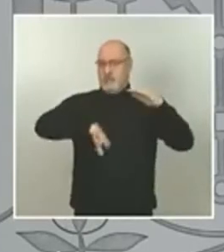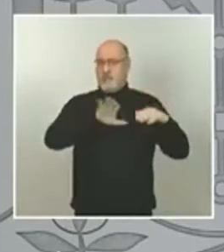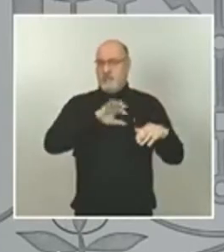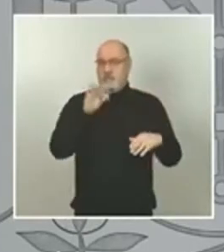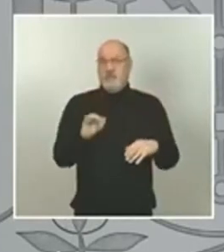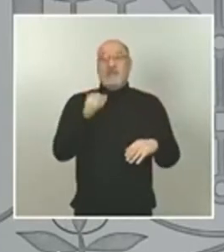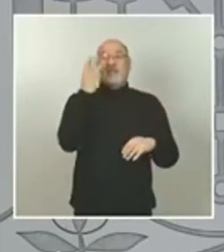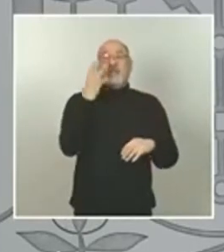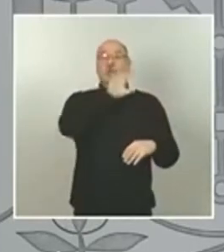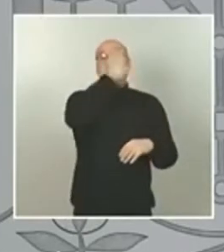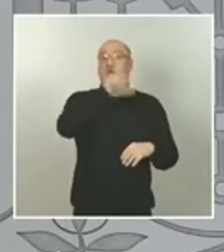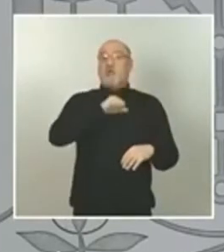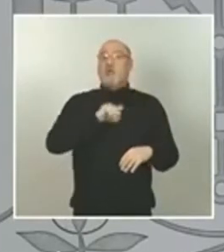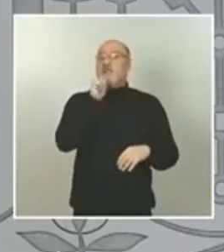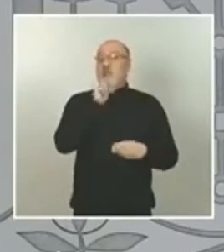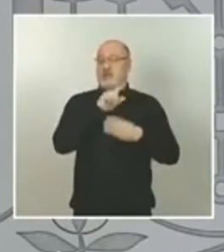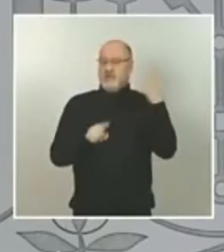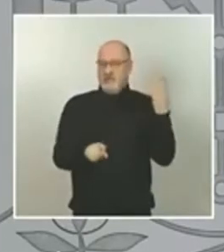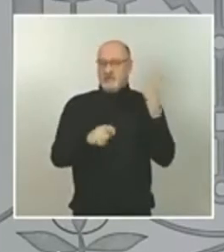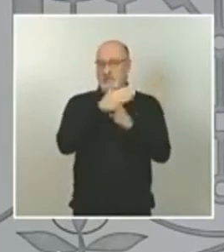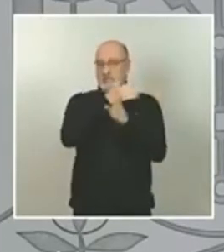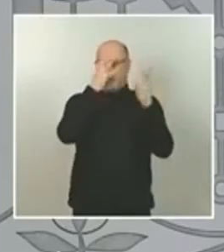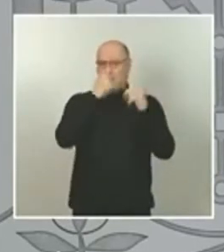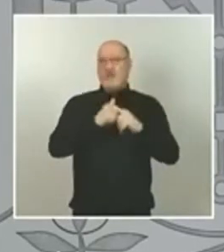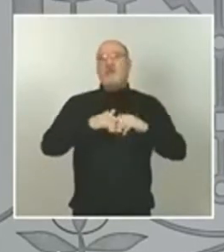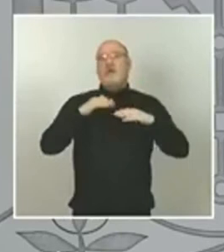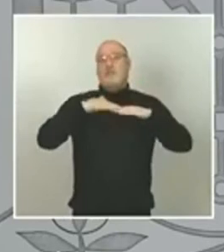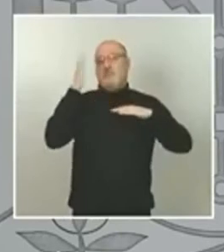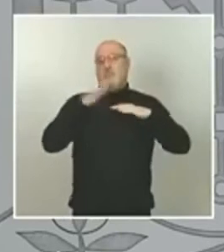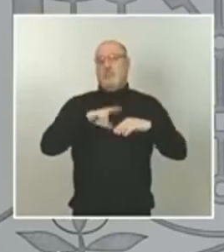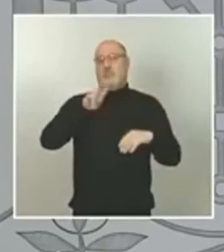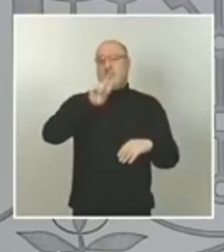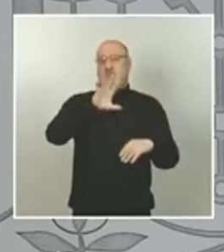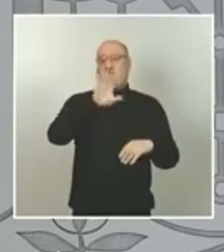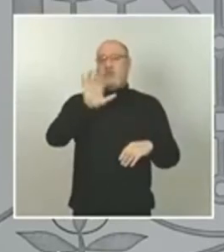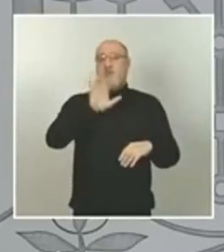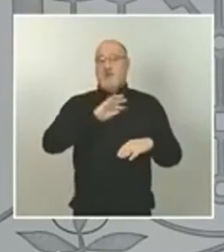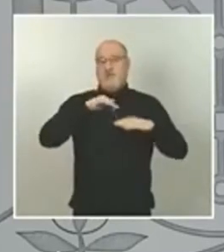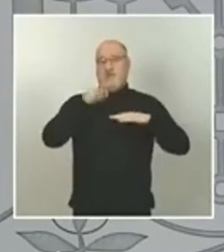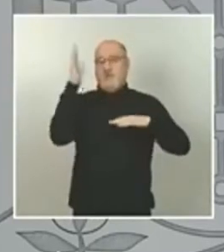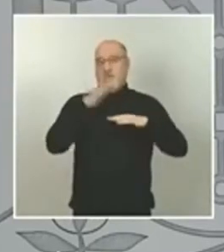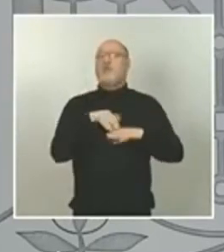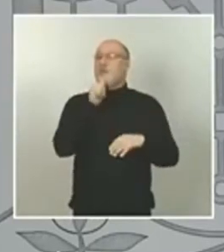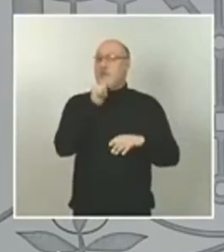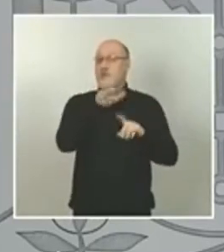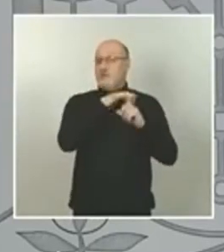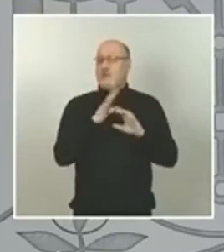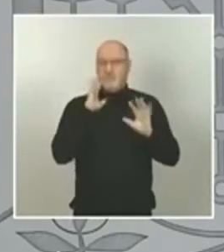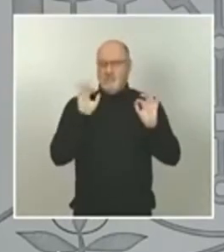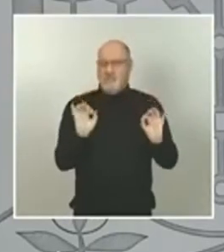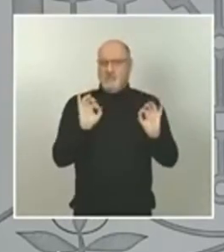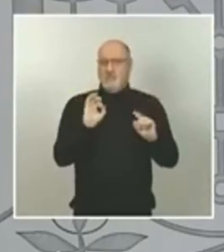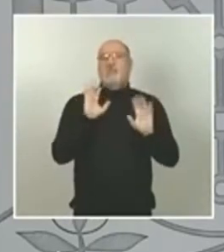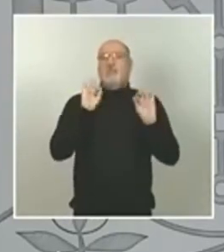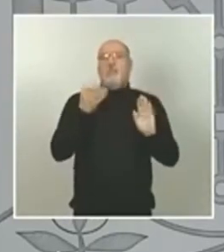comunidades autónomas que tienen una incidencia acumulada por encima de 250. Por tanto, se siguen encontrando en situación de riesgo muy